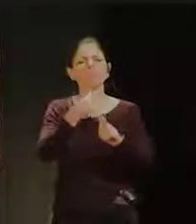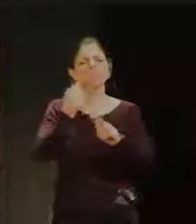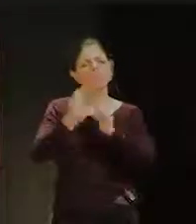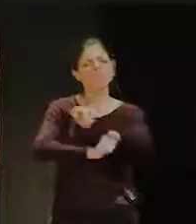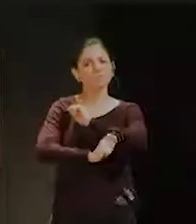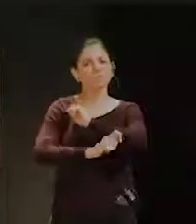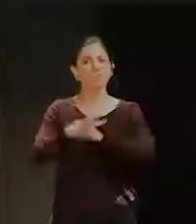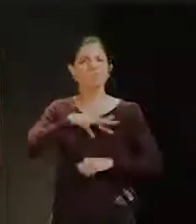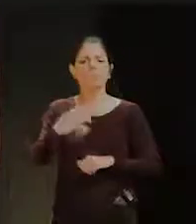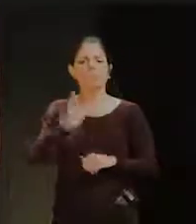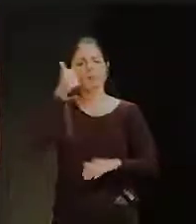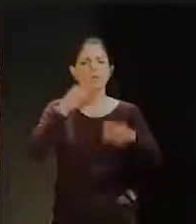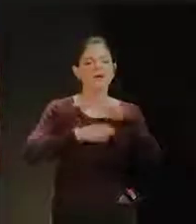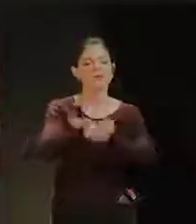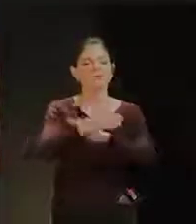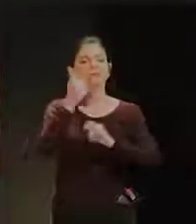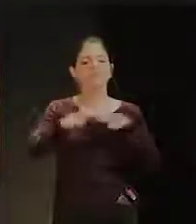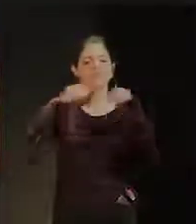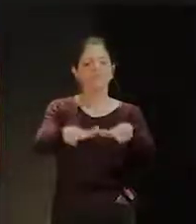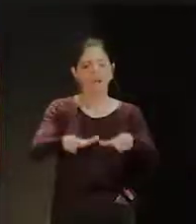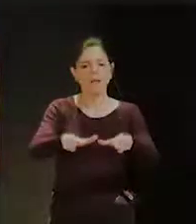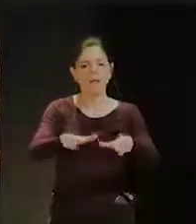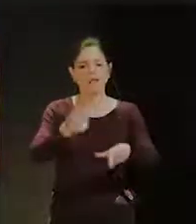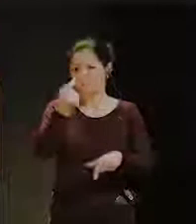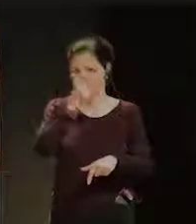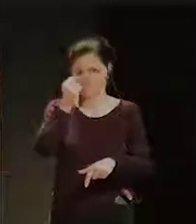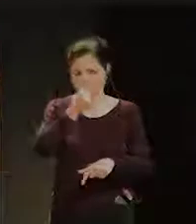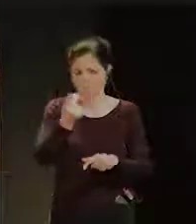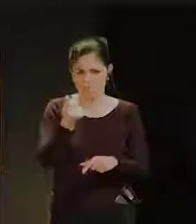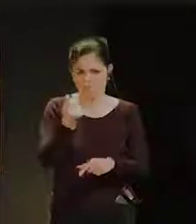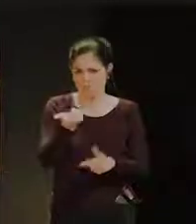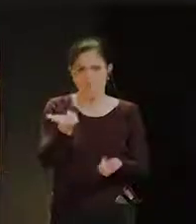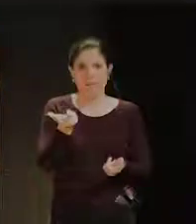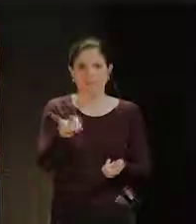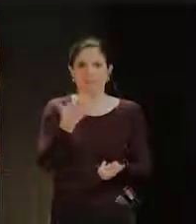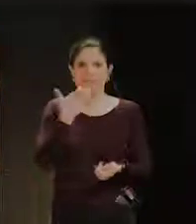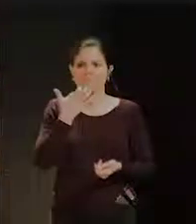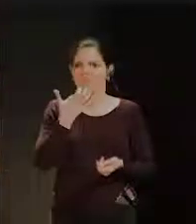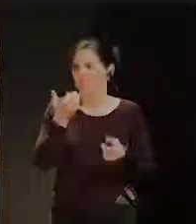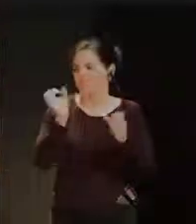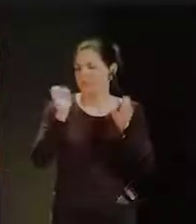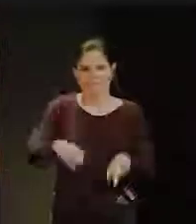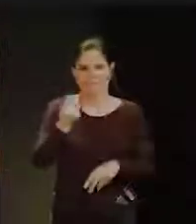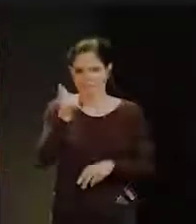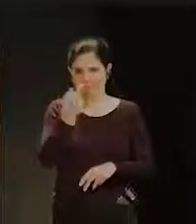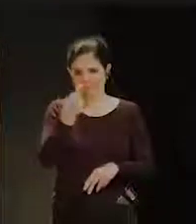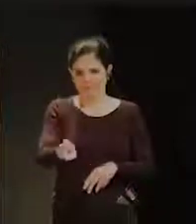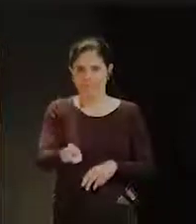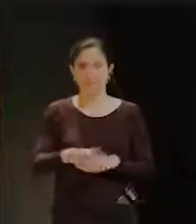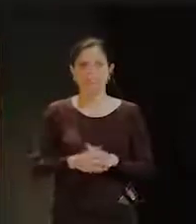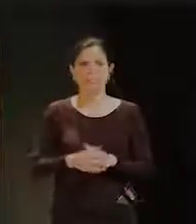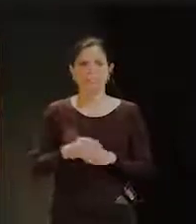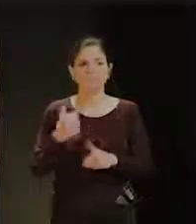pistas de cómo hacer más accesible una sala por muy poco dinero o a lo mejor sin dinero. Así que yo creo